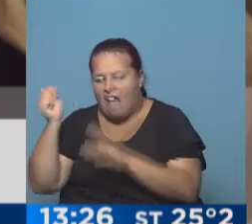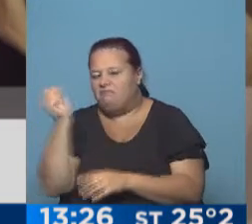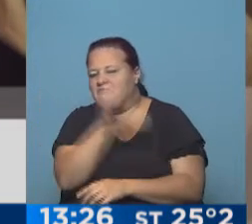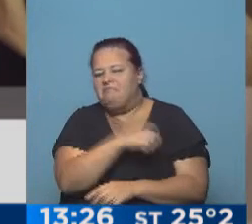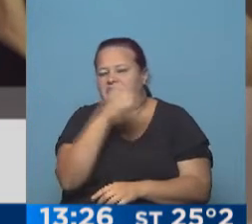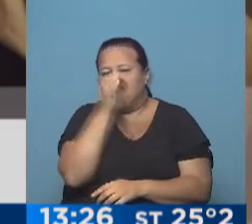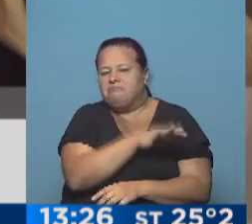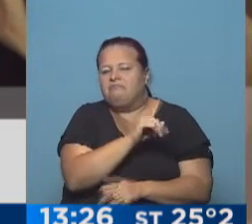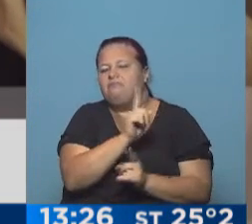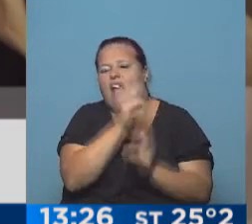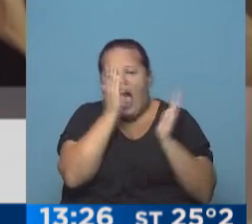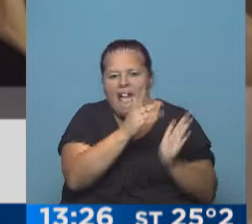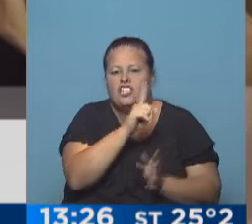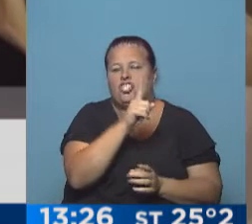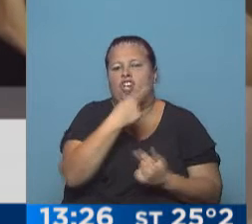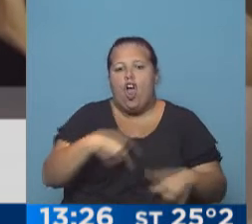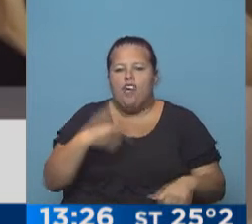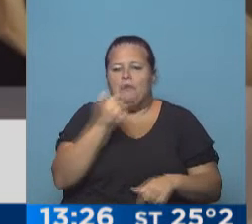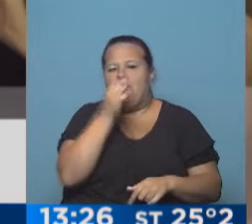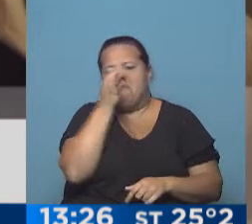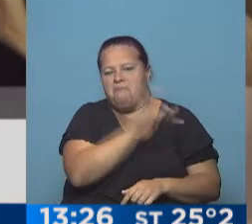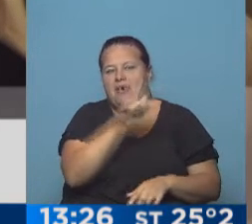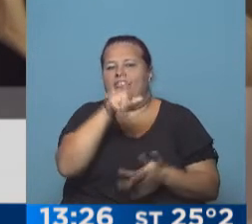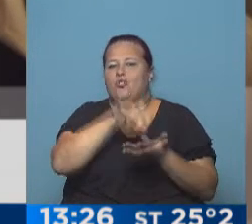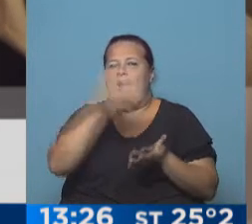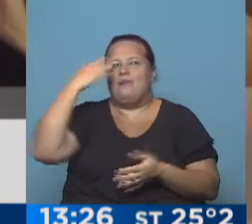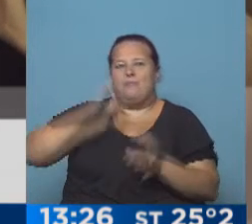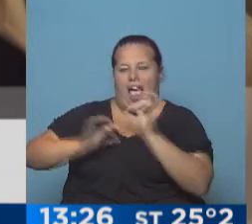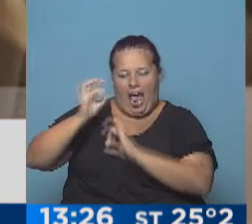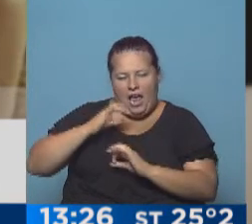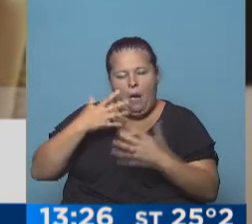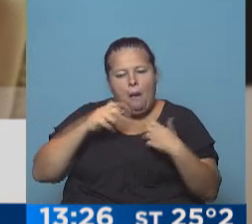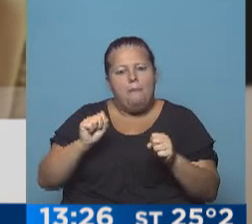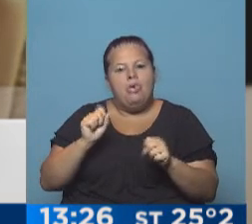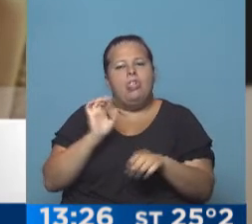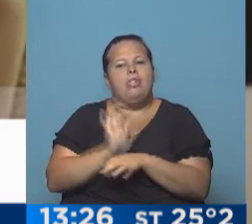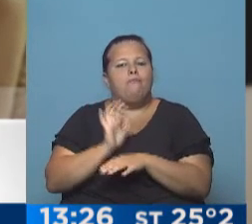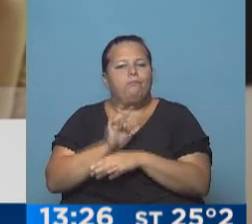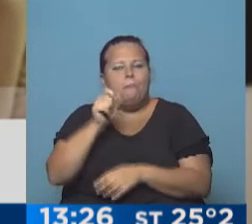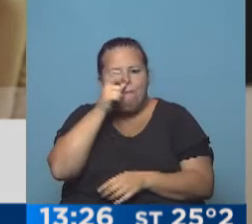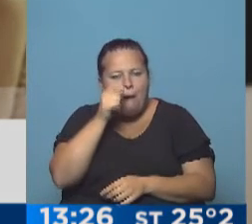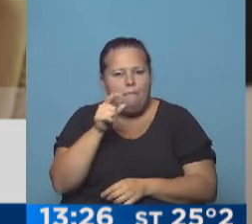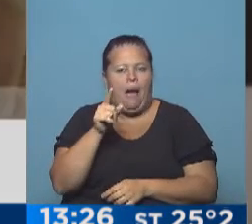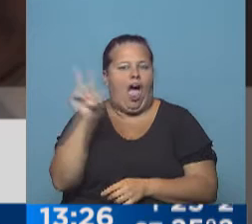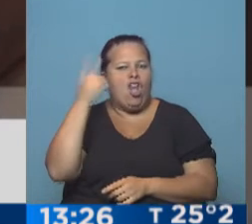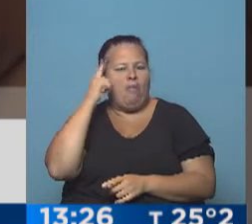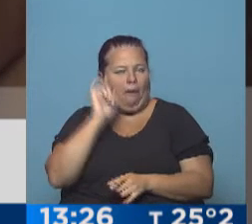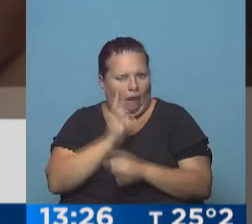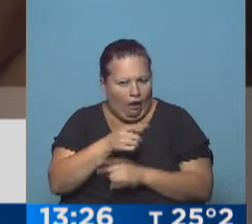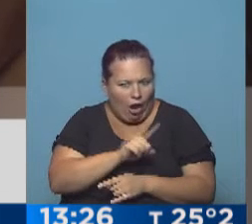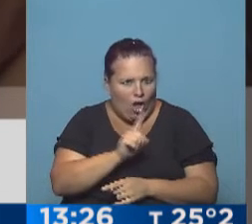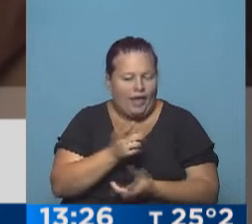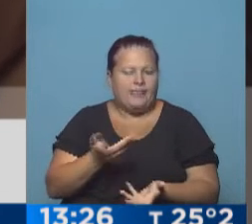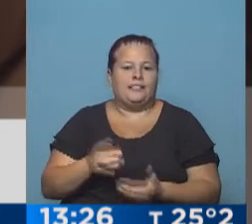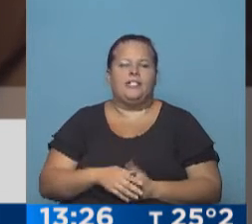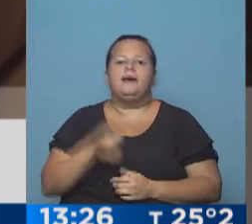de prestarle atención a lo que realmente pasaba en su país en esos años. Descubre que tal vez su padre no es lo que él pensaba que era.